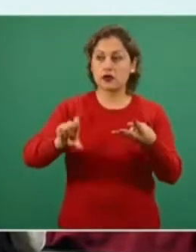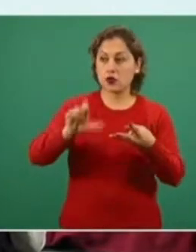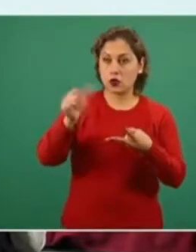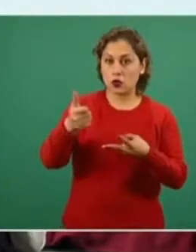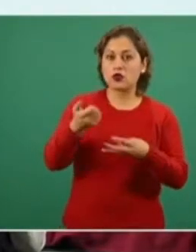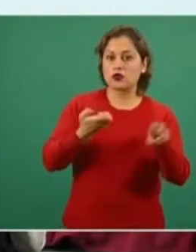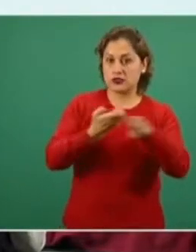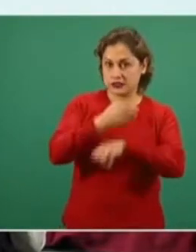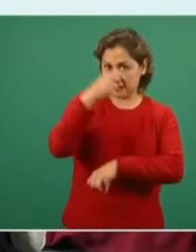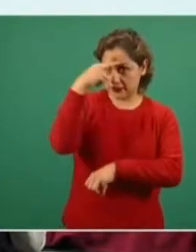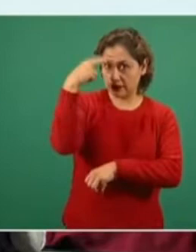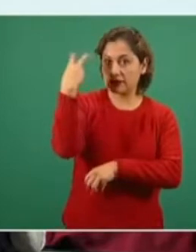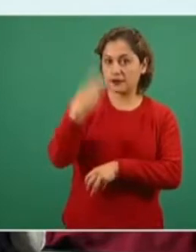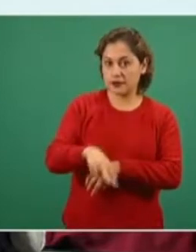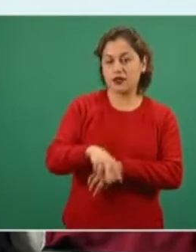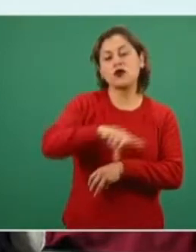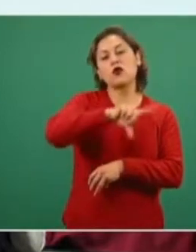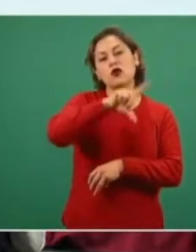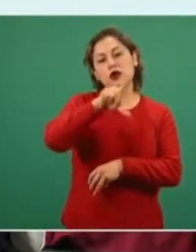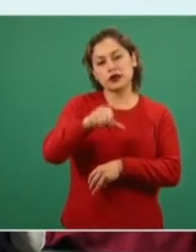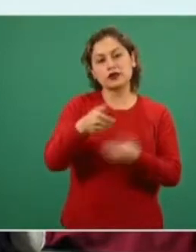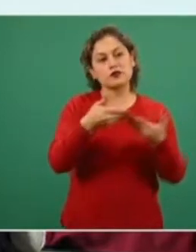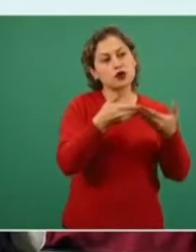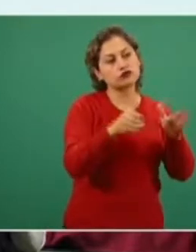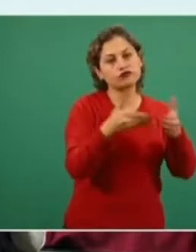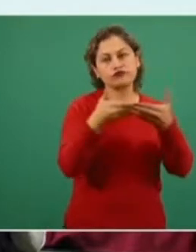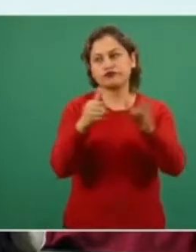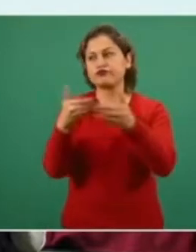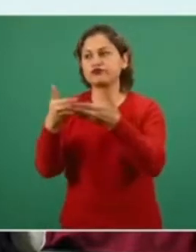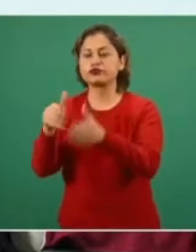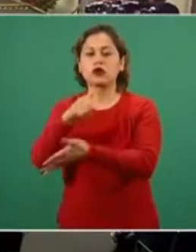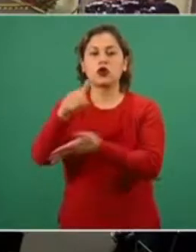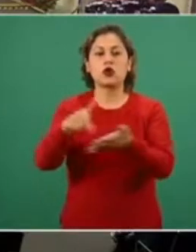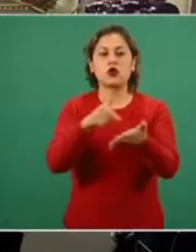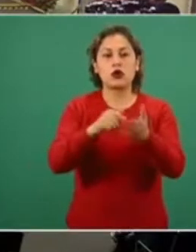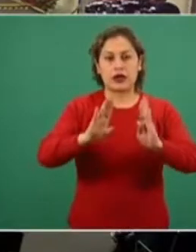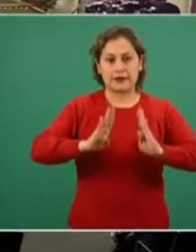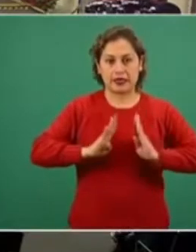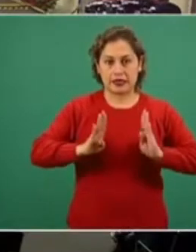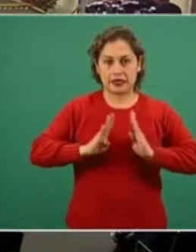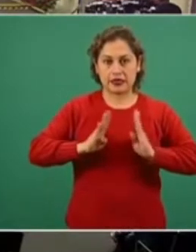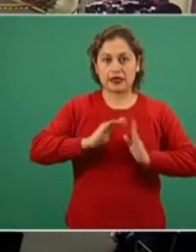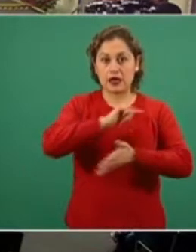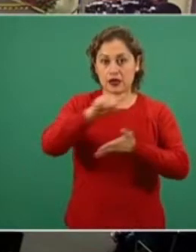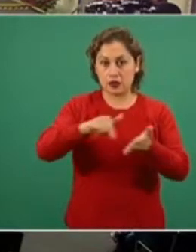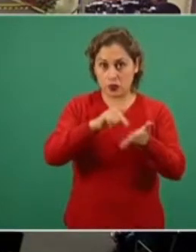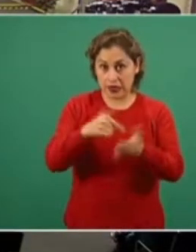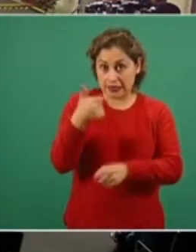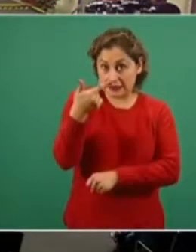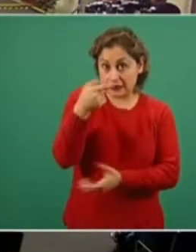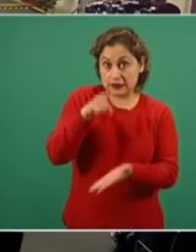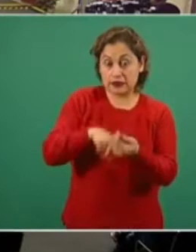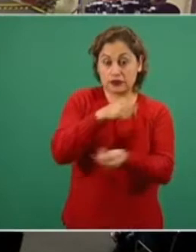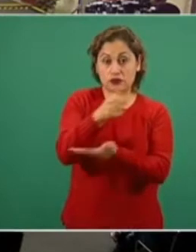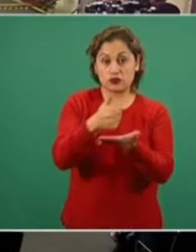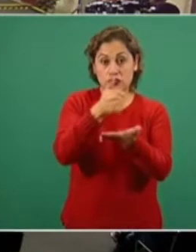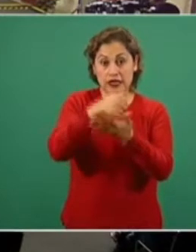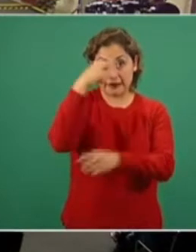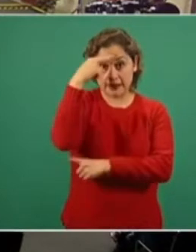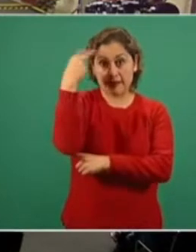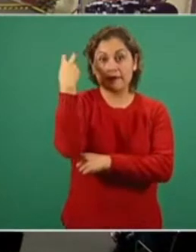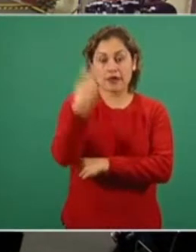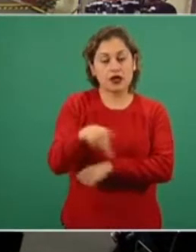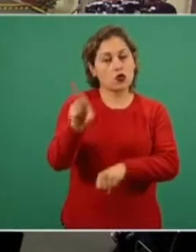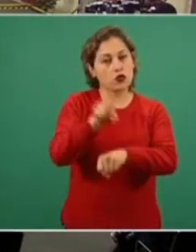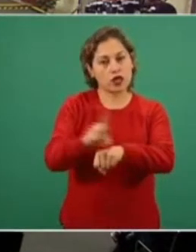de México. Y después ya se abrió a los sitios militares que tenemos, son siete sitios en la Ciudad de México que han trabajado todos